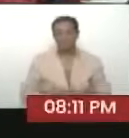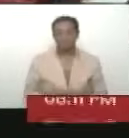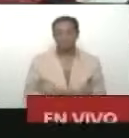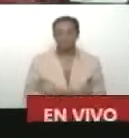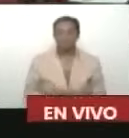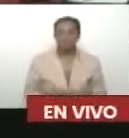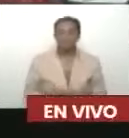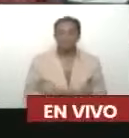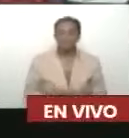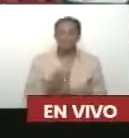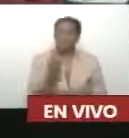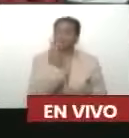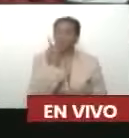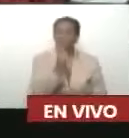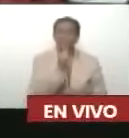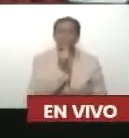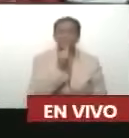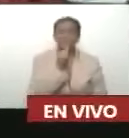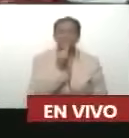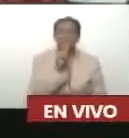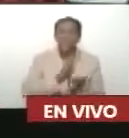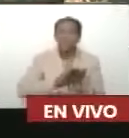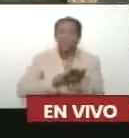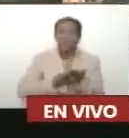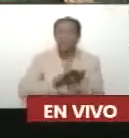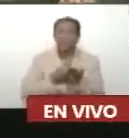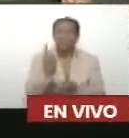Esto solo lo puede resolver